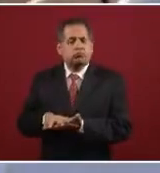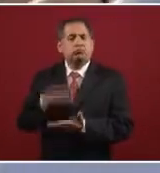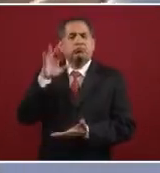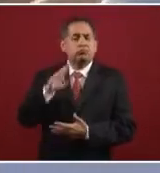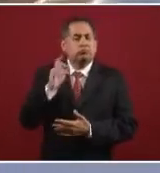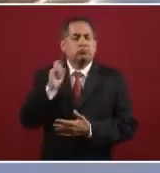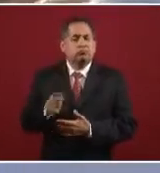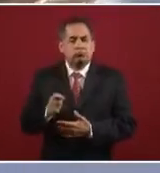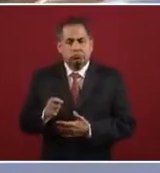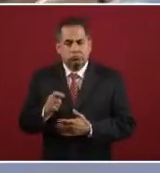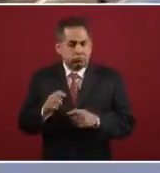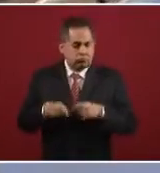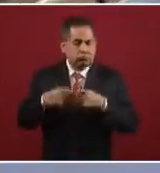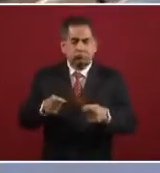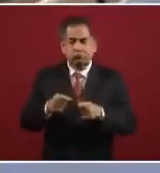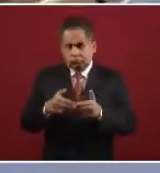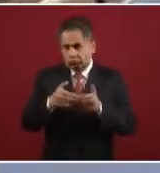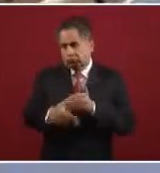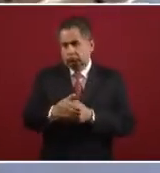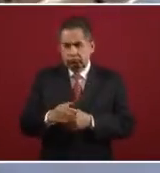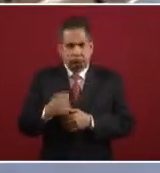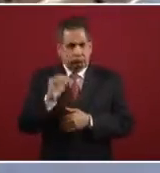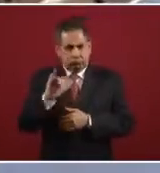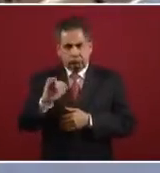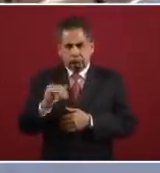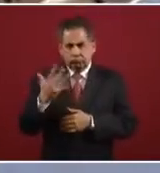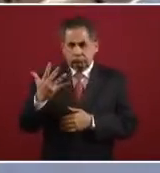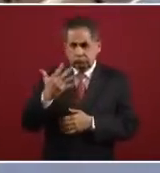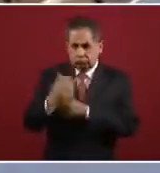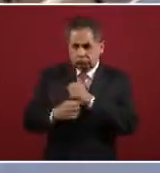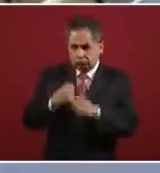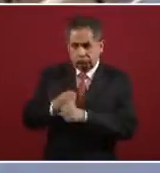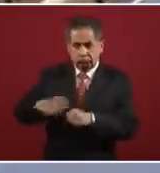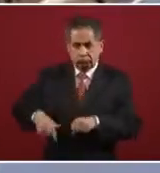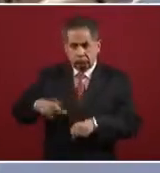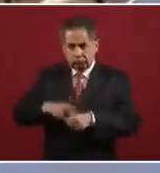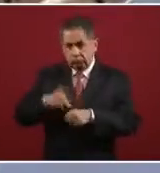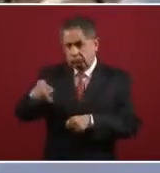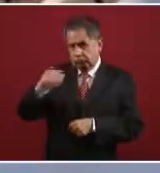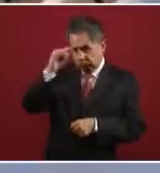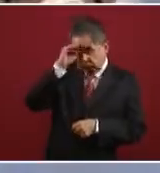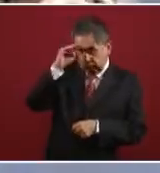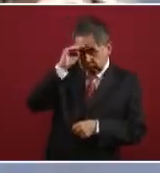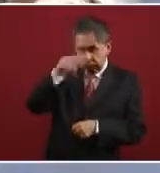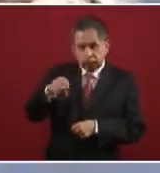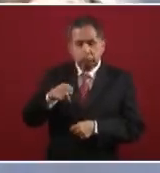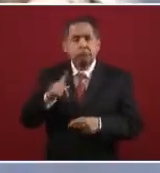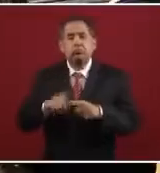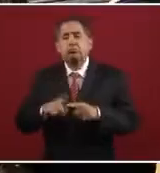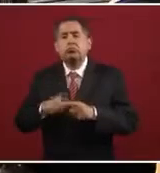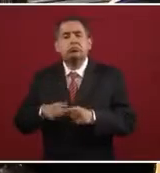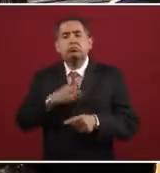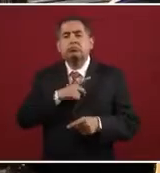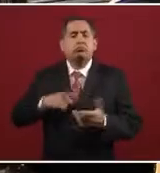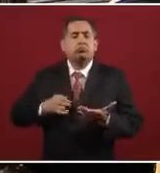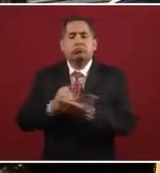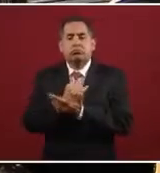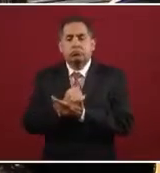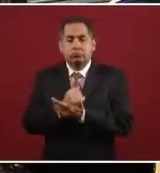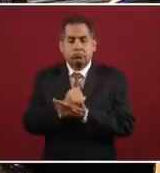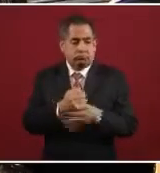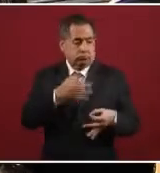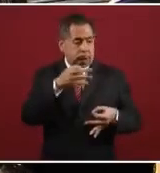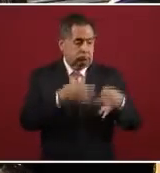de que se amplíe a 5 años el periodo del gobernador. ¿Usted sigue pensando que es el tribunal y no la consulta quien debe